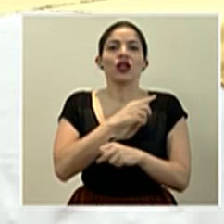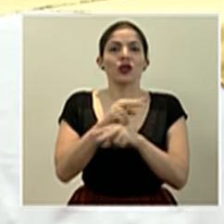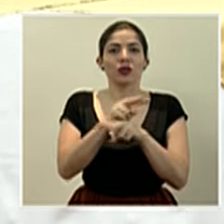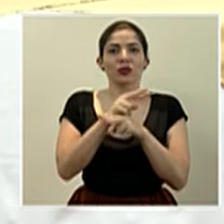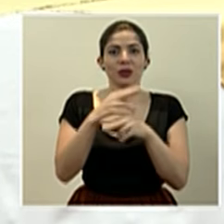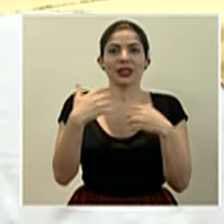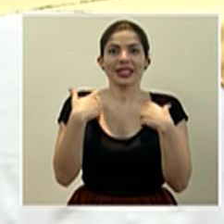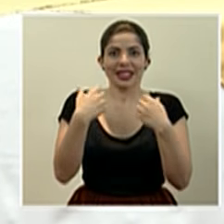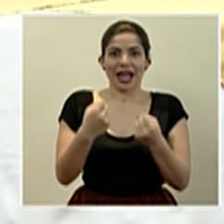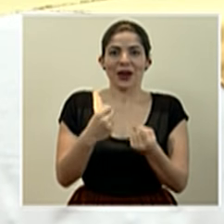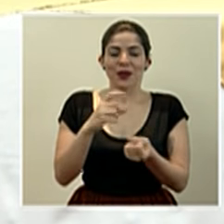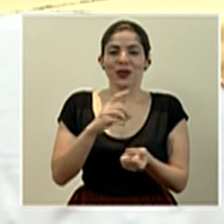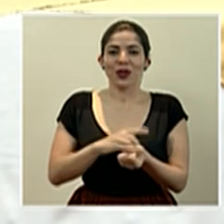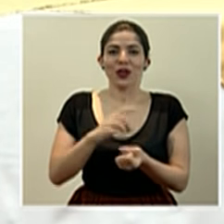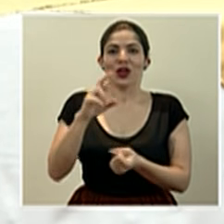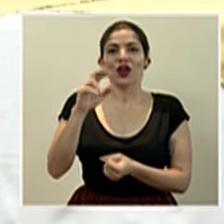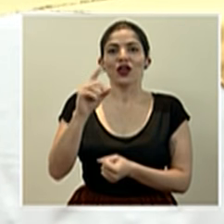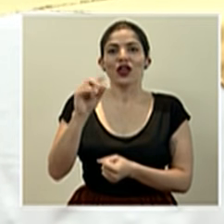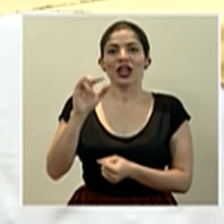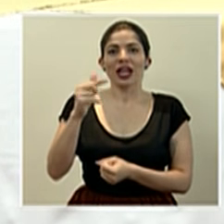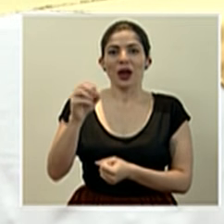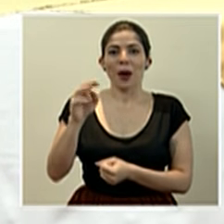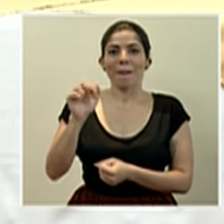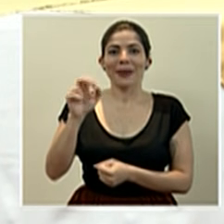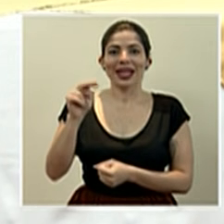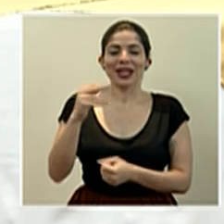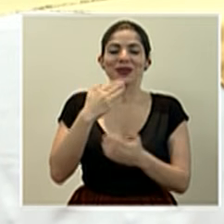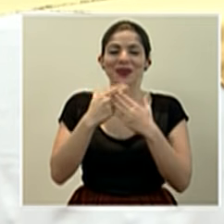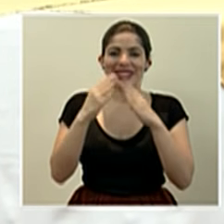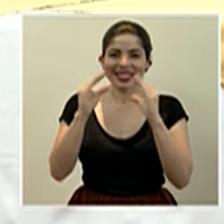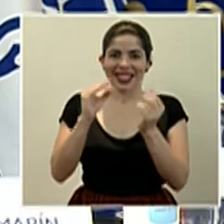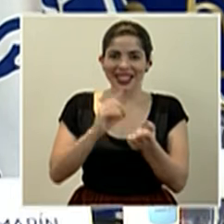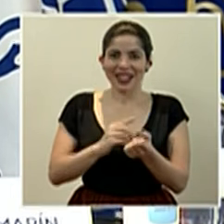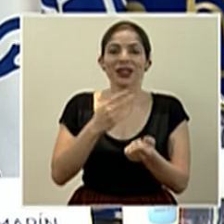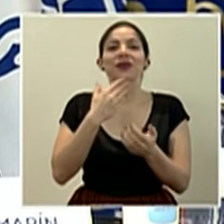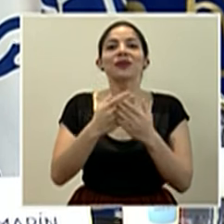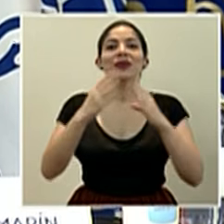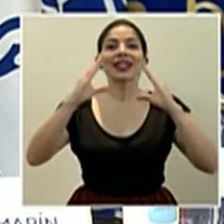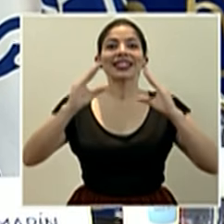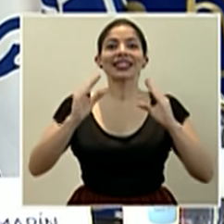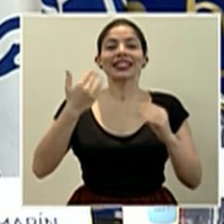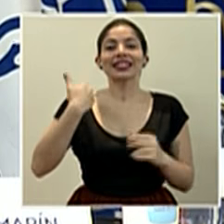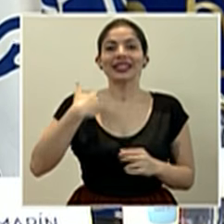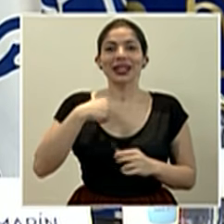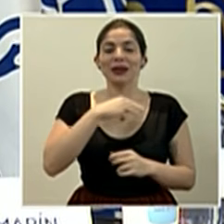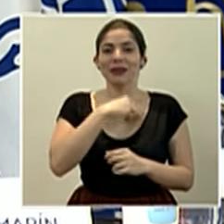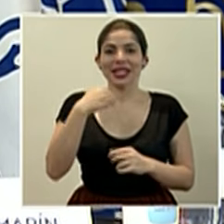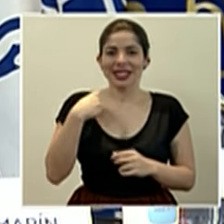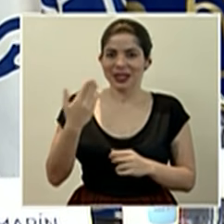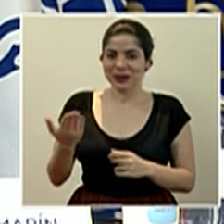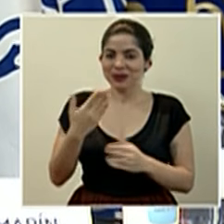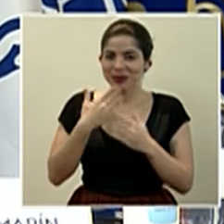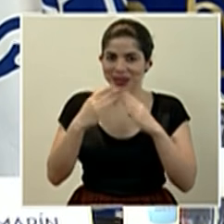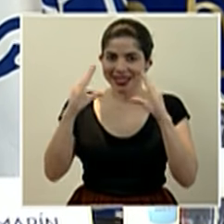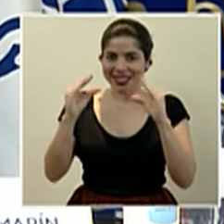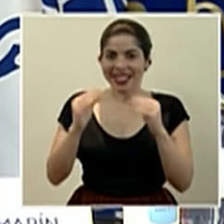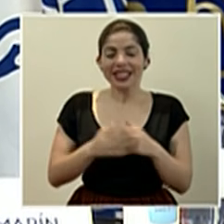Vigilancia de la Salud, el doctor Rodrigo Marín. Buenas tardes, doctor Marín. Buenas tardes, señor ministro. Buenas